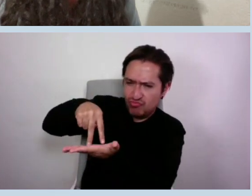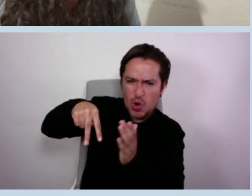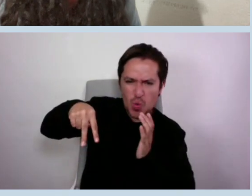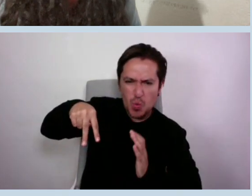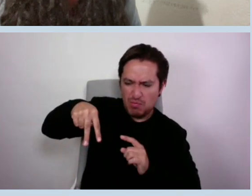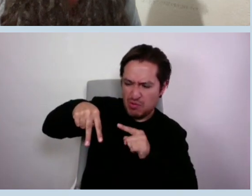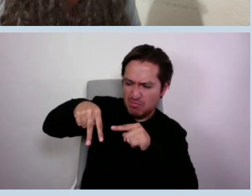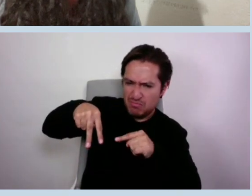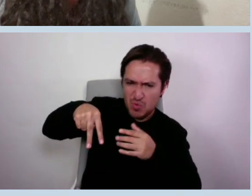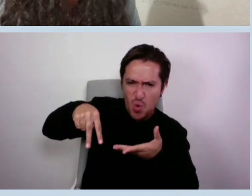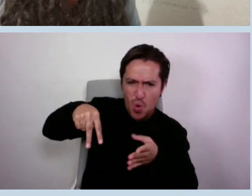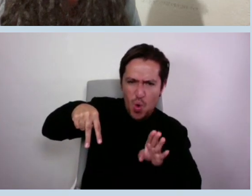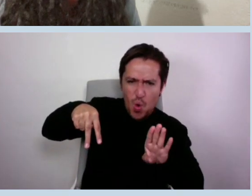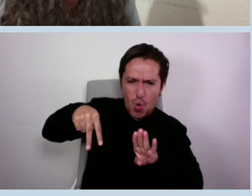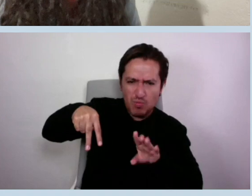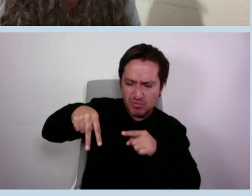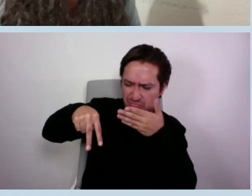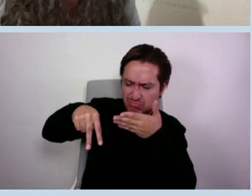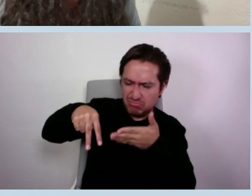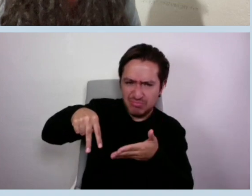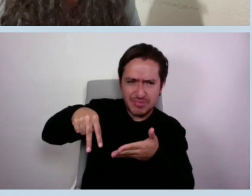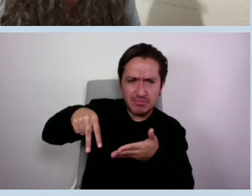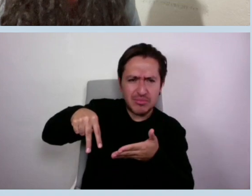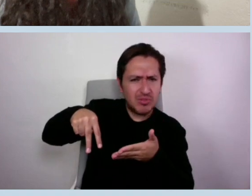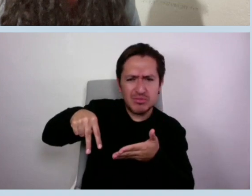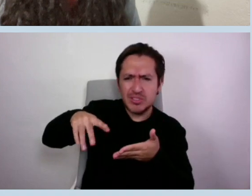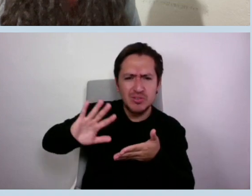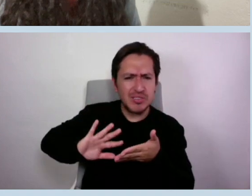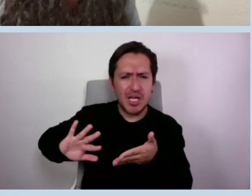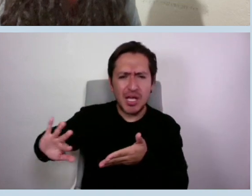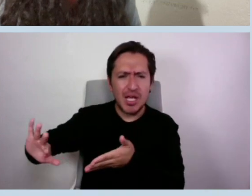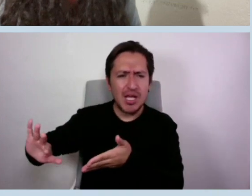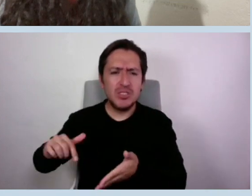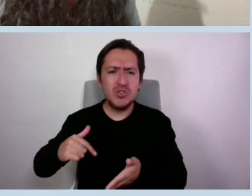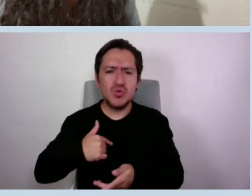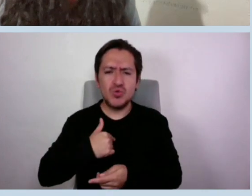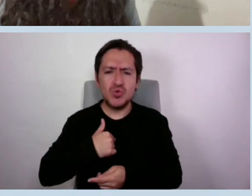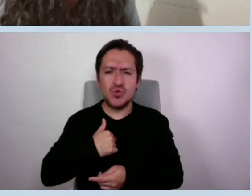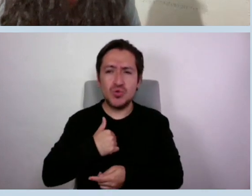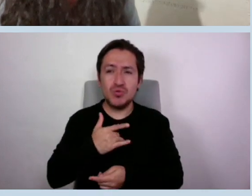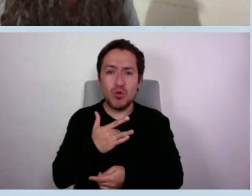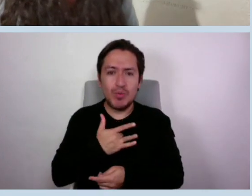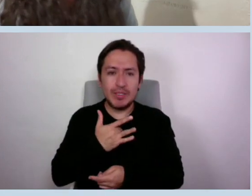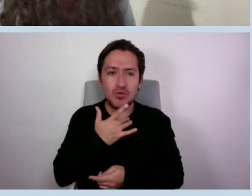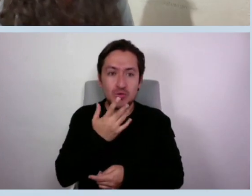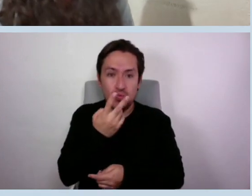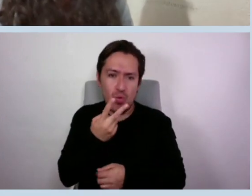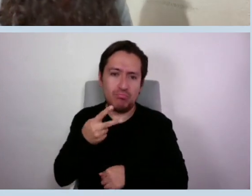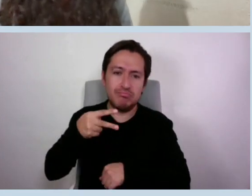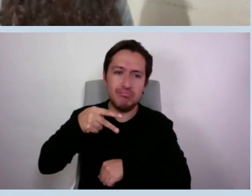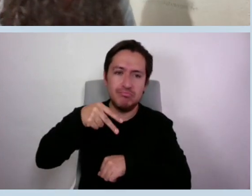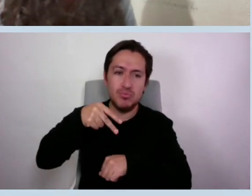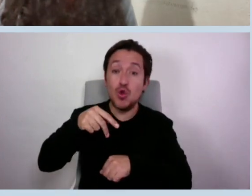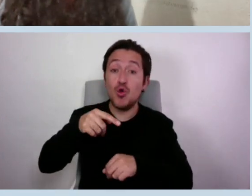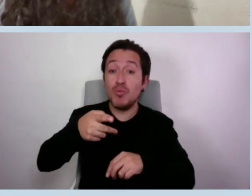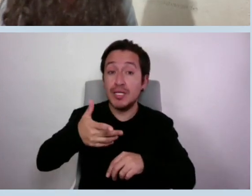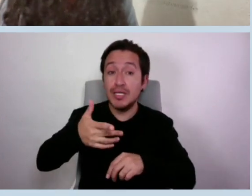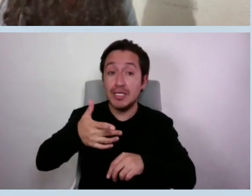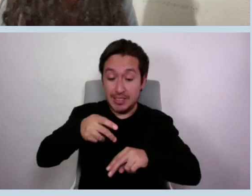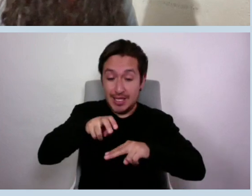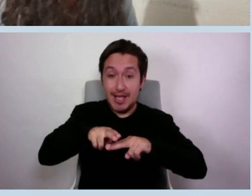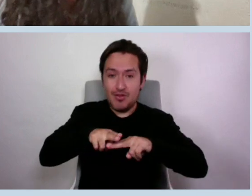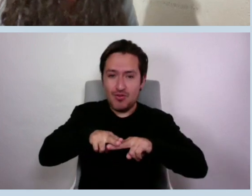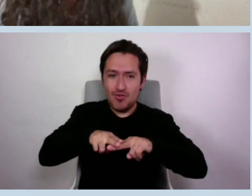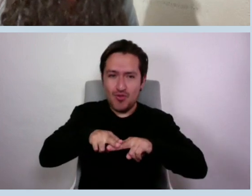así modificar la manera en la que yo me siento por ejemplo al ir al teatro no O sea yo me siento en medio hasta atrás o hasta enfrente